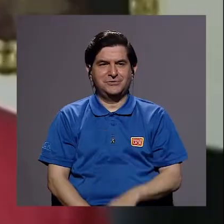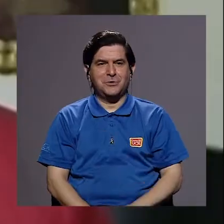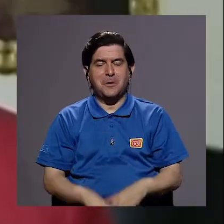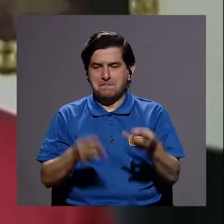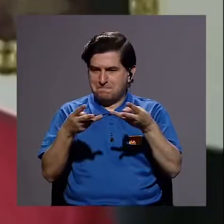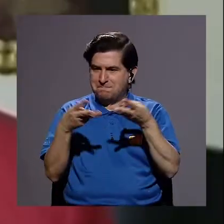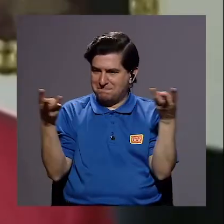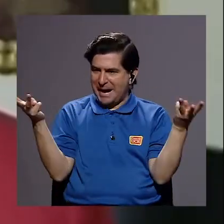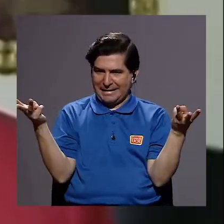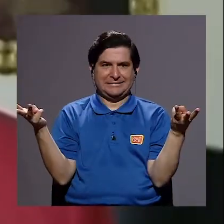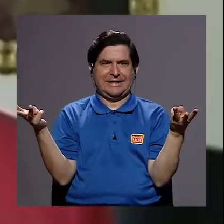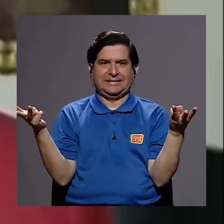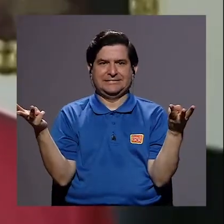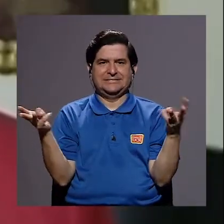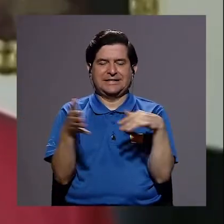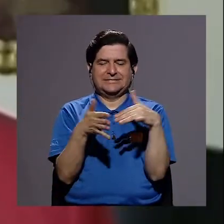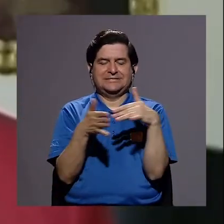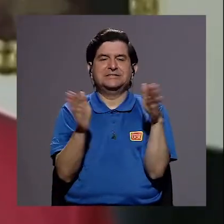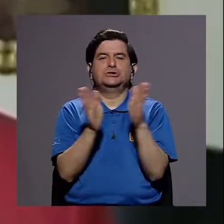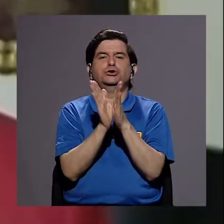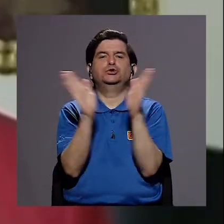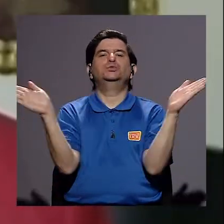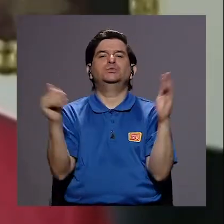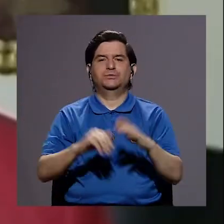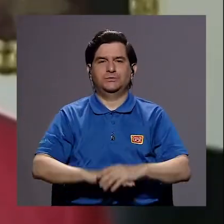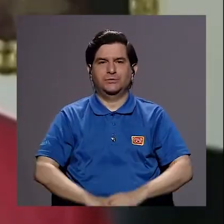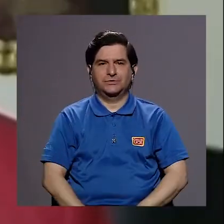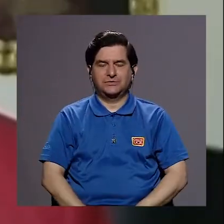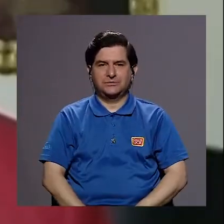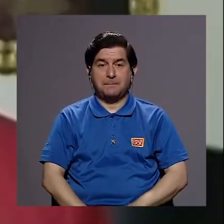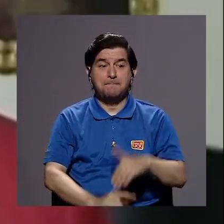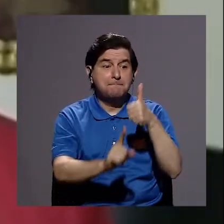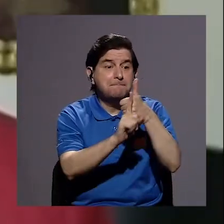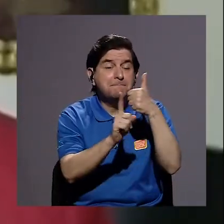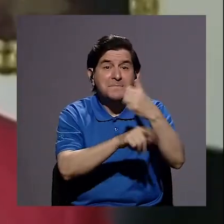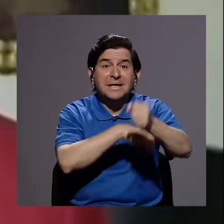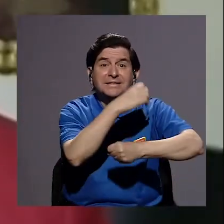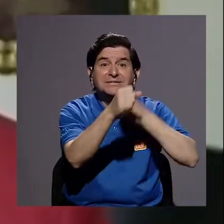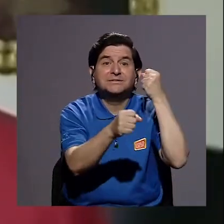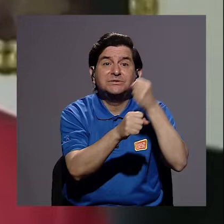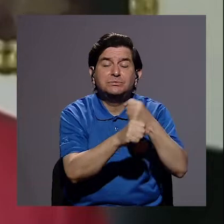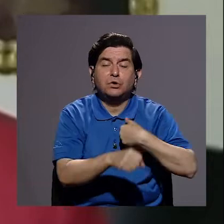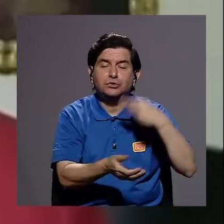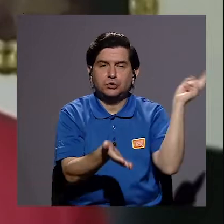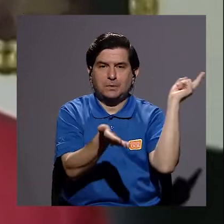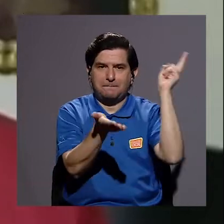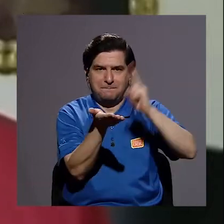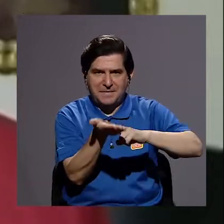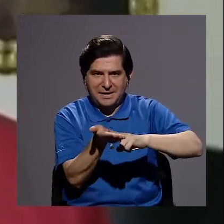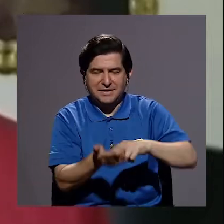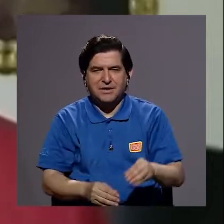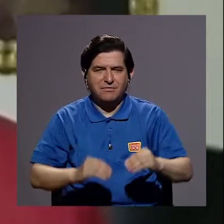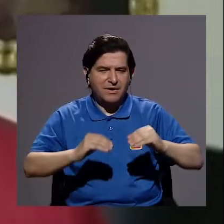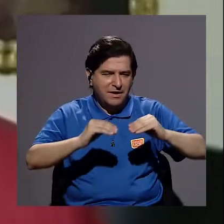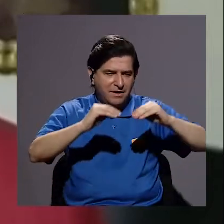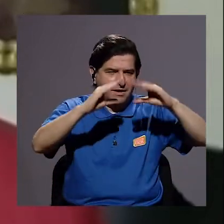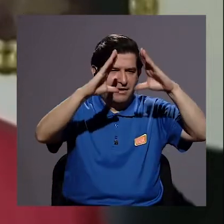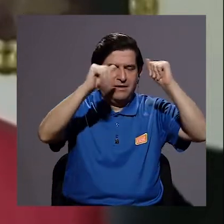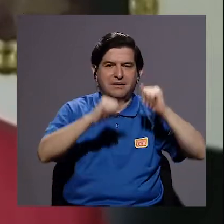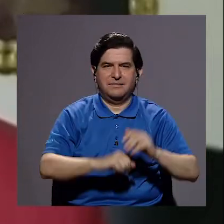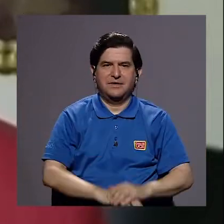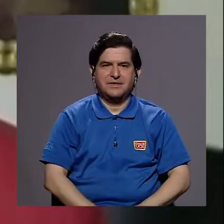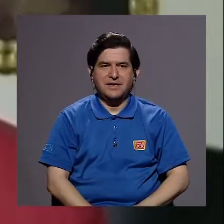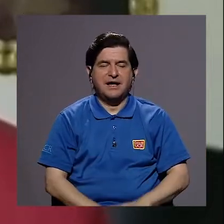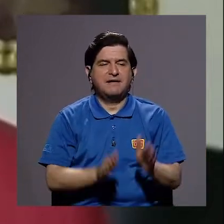las materias de estudios generales, sino que en el mismo año matriculé. En la mañana